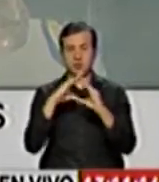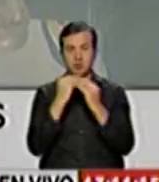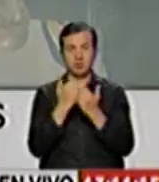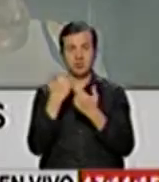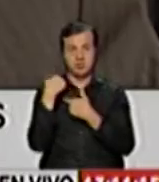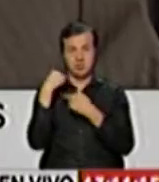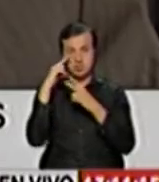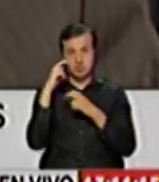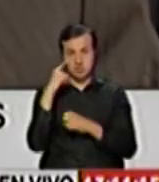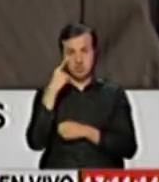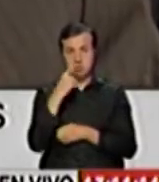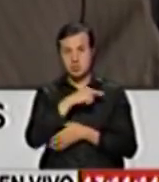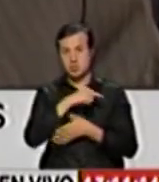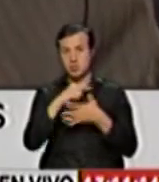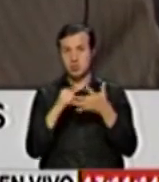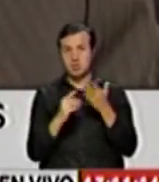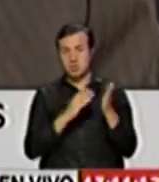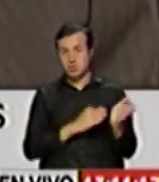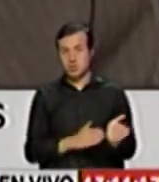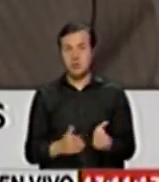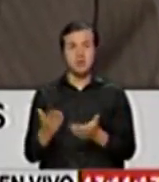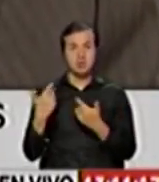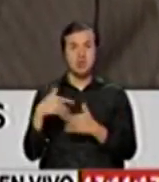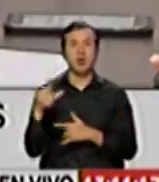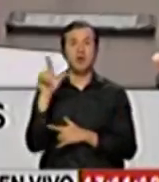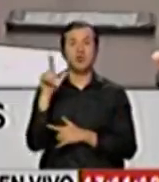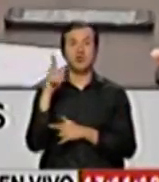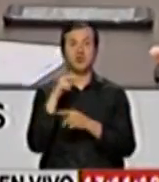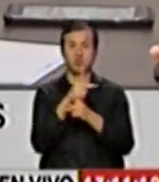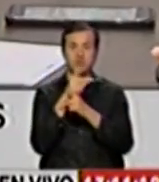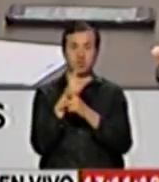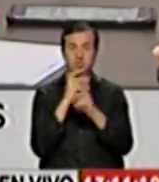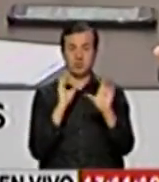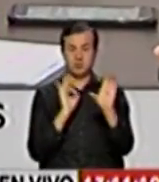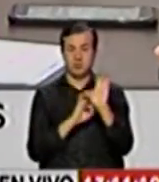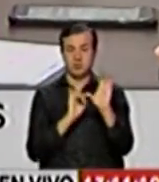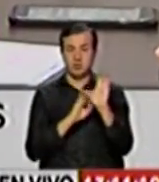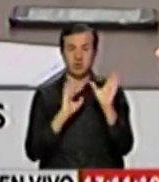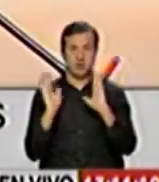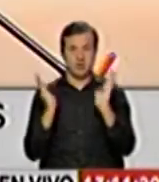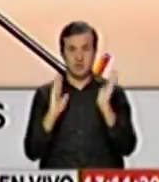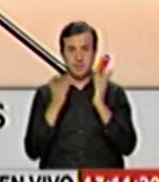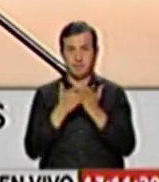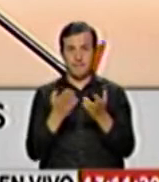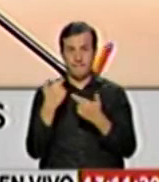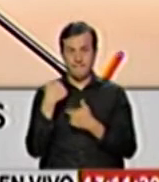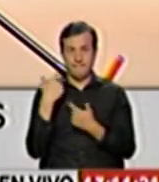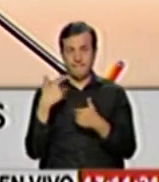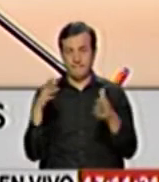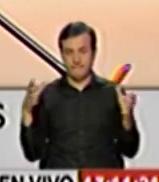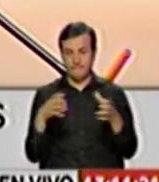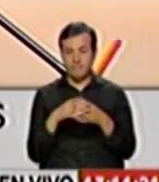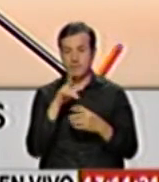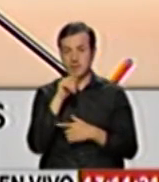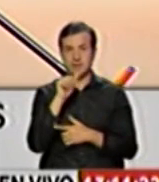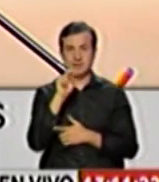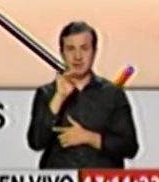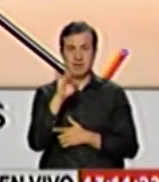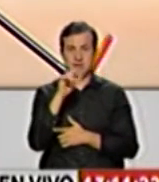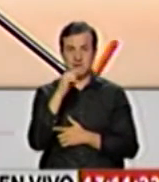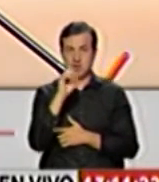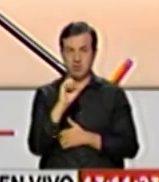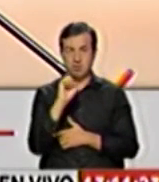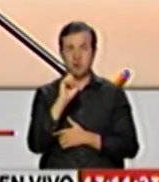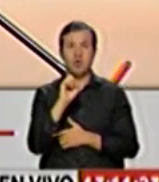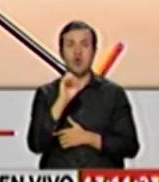verificar requisitos e inhabilidades que fue conformada este lunes por el Consejo de Participación Ciudadana Transitorio. Estaría conformada por Santiago Obregón